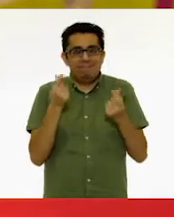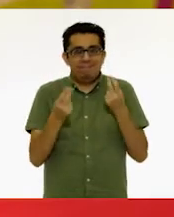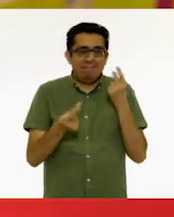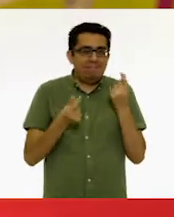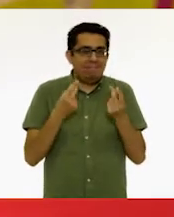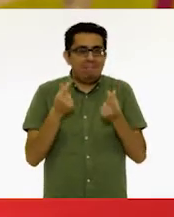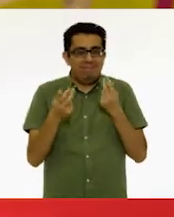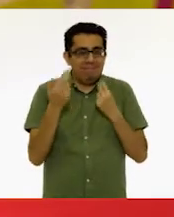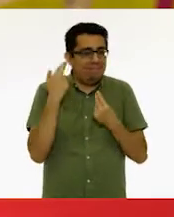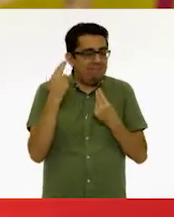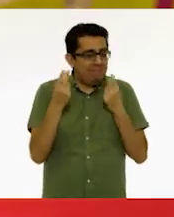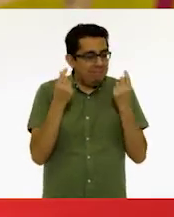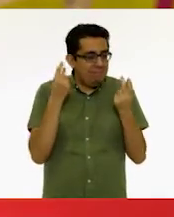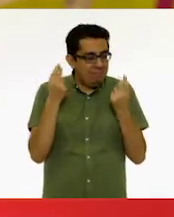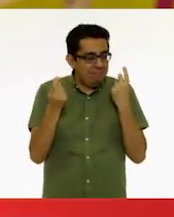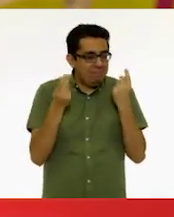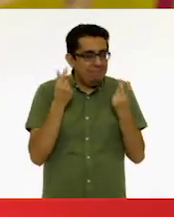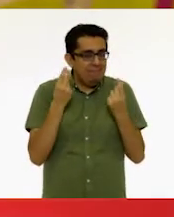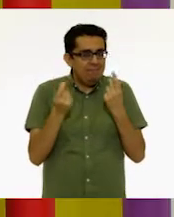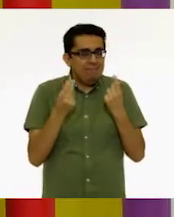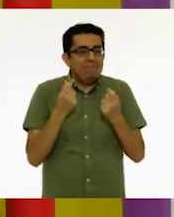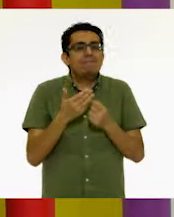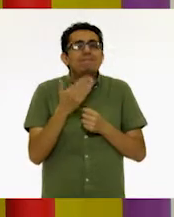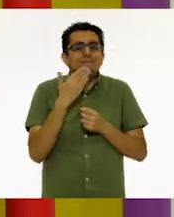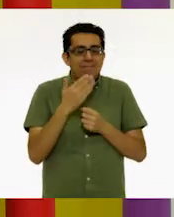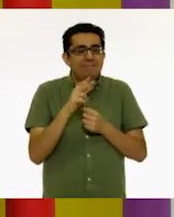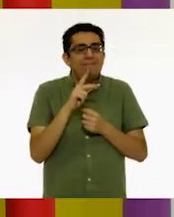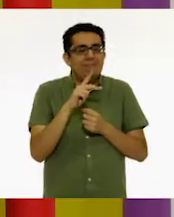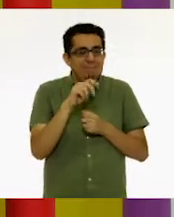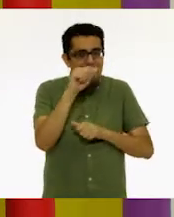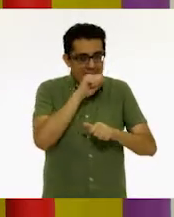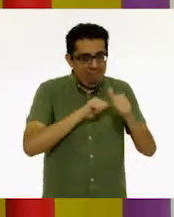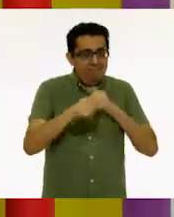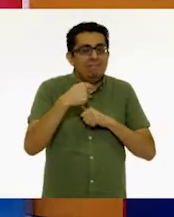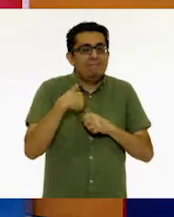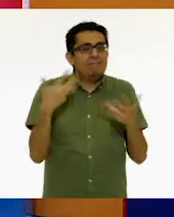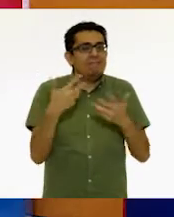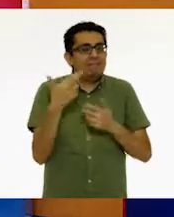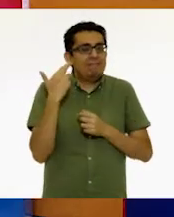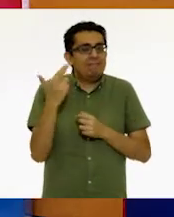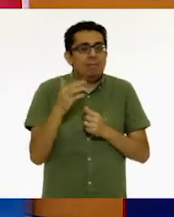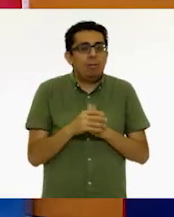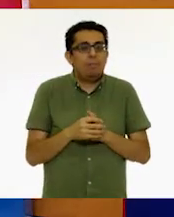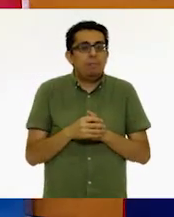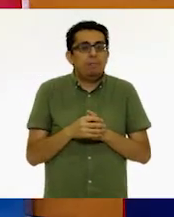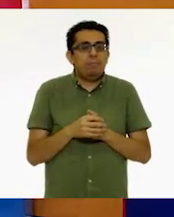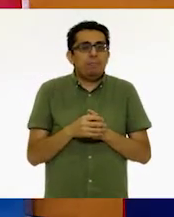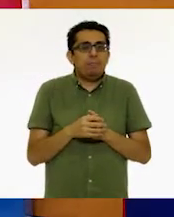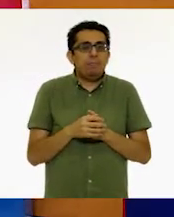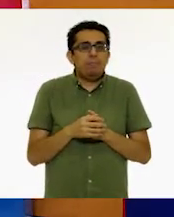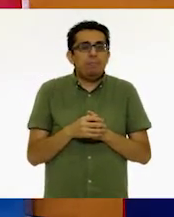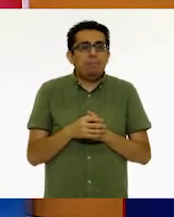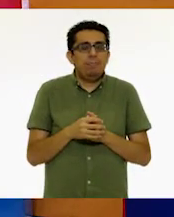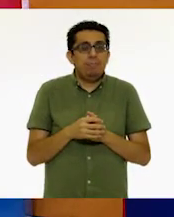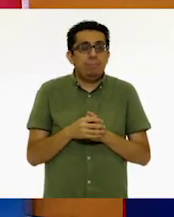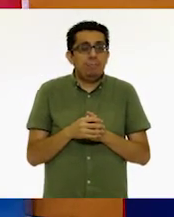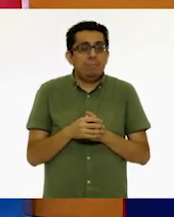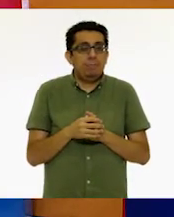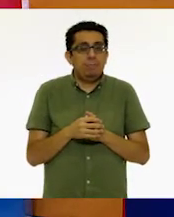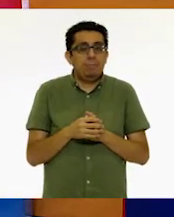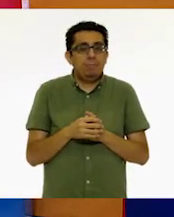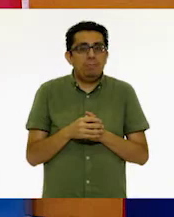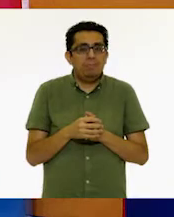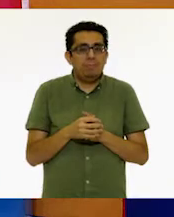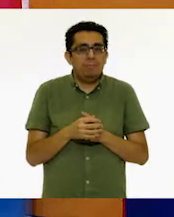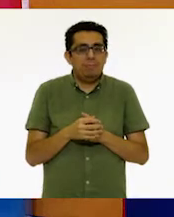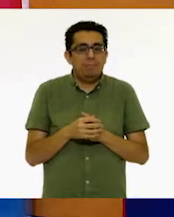Claro. Híjole. Muy bien, Pepe, me va. Me va. Me va. Sí, sí. Uy,